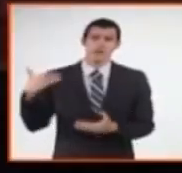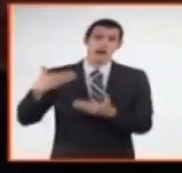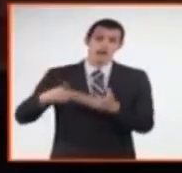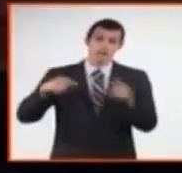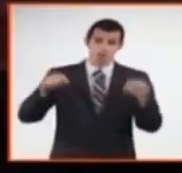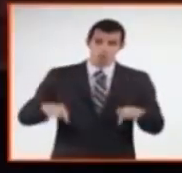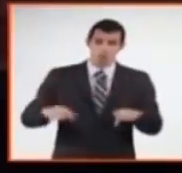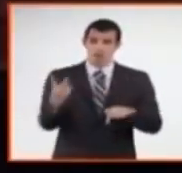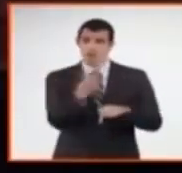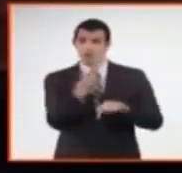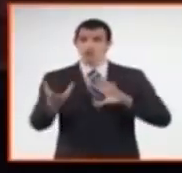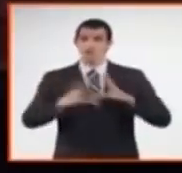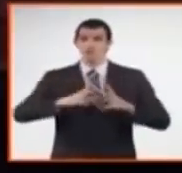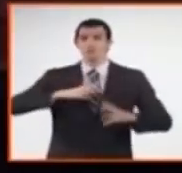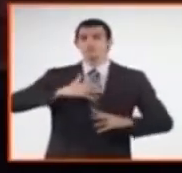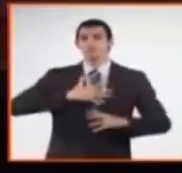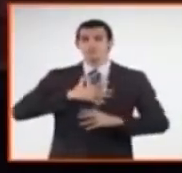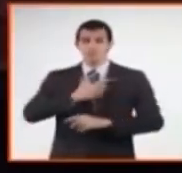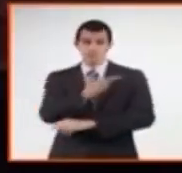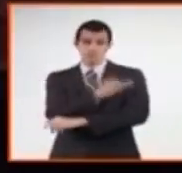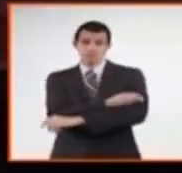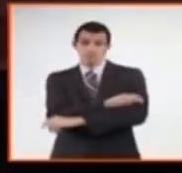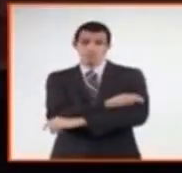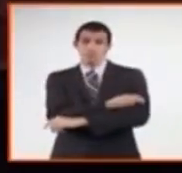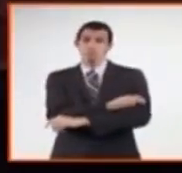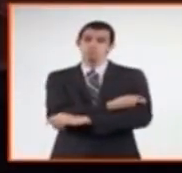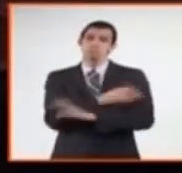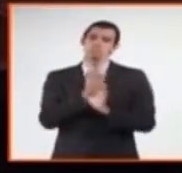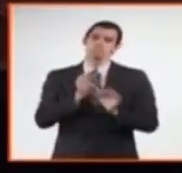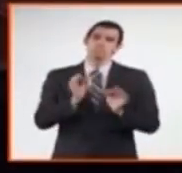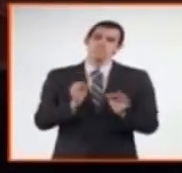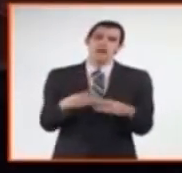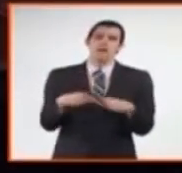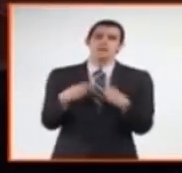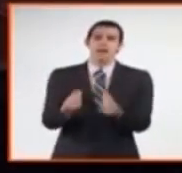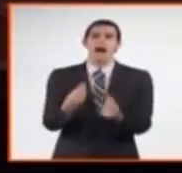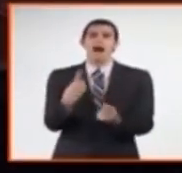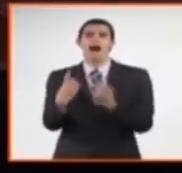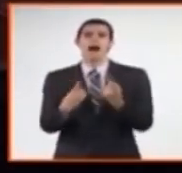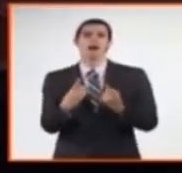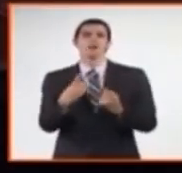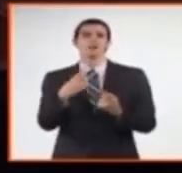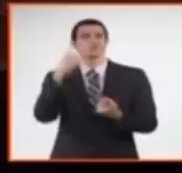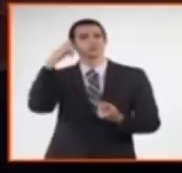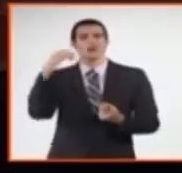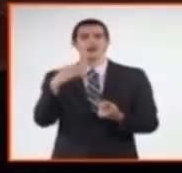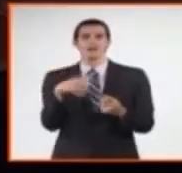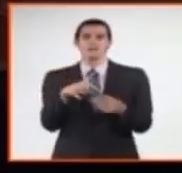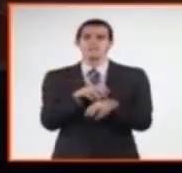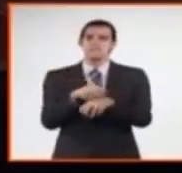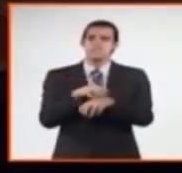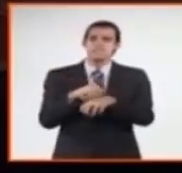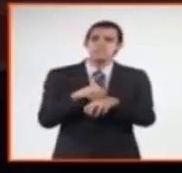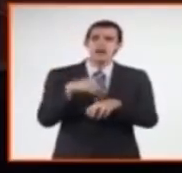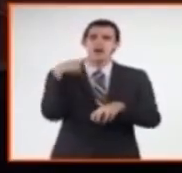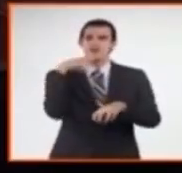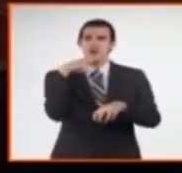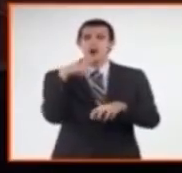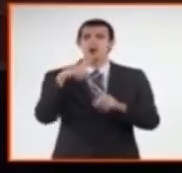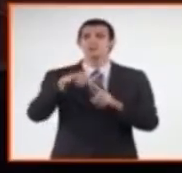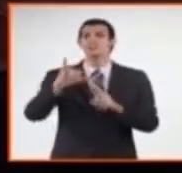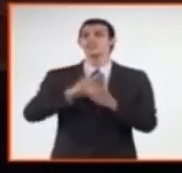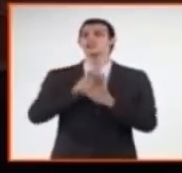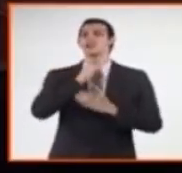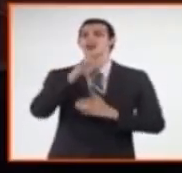induce a nivel de respuesta muy constante pero por ejemplo mambisa pudiera de hecho tiene el resultado también de específicamente de